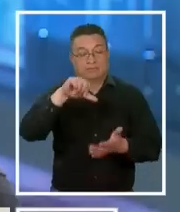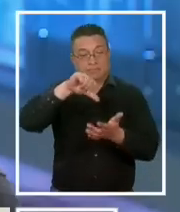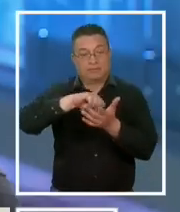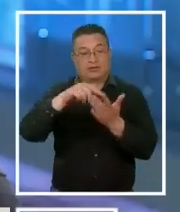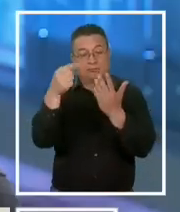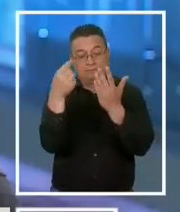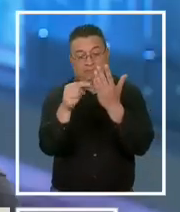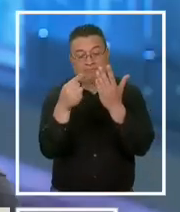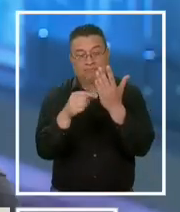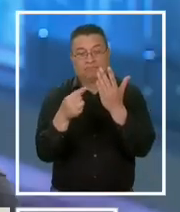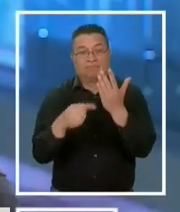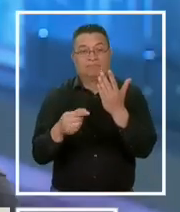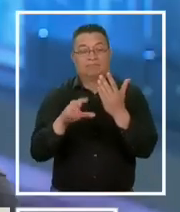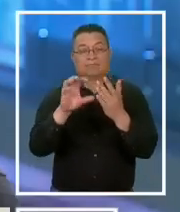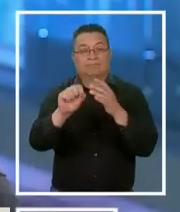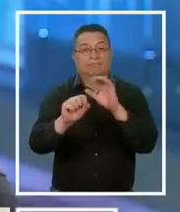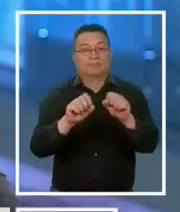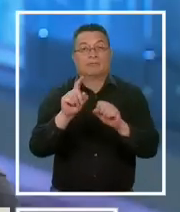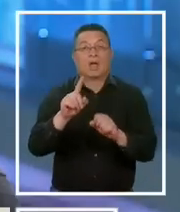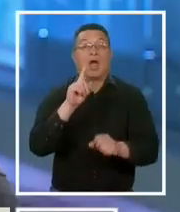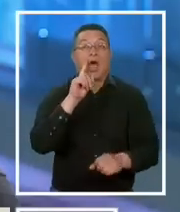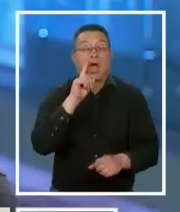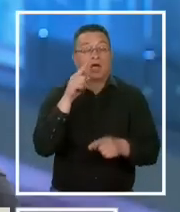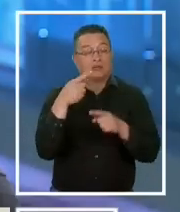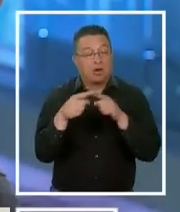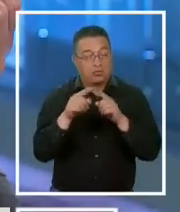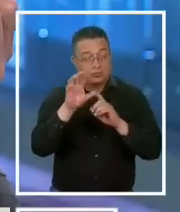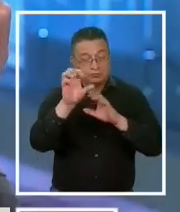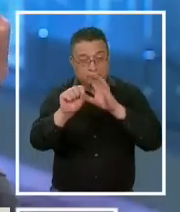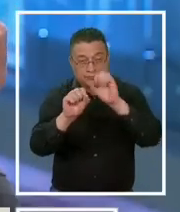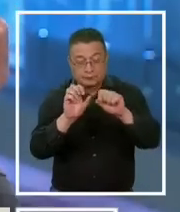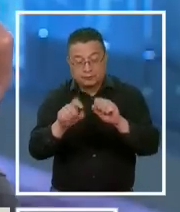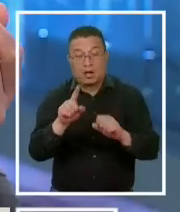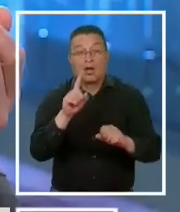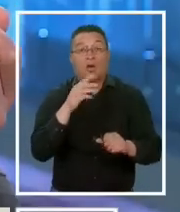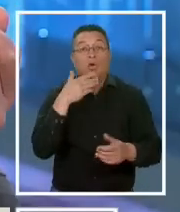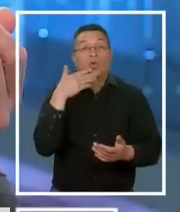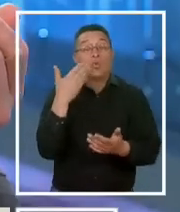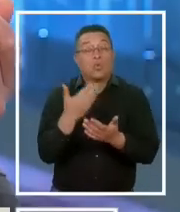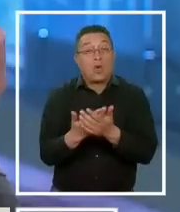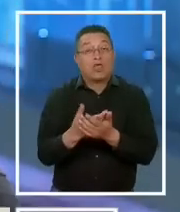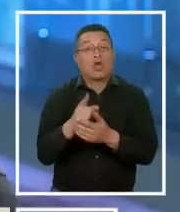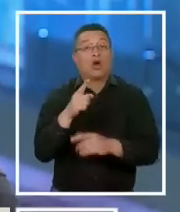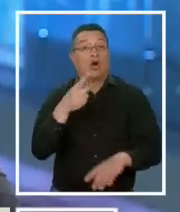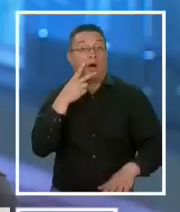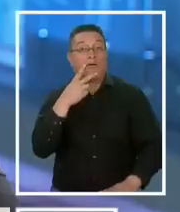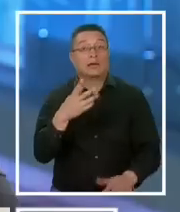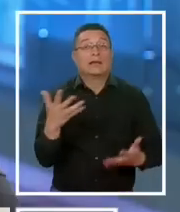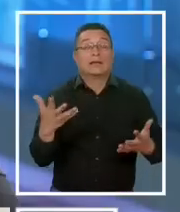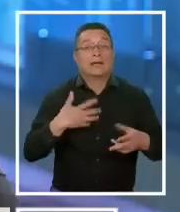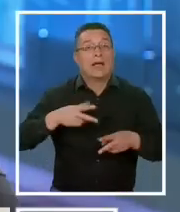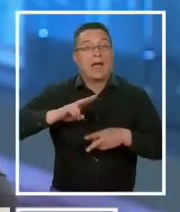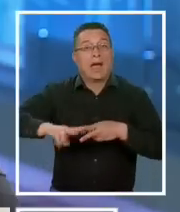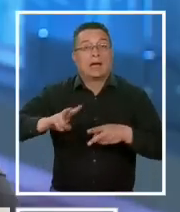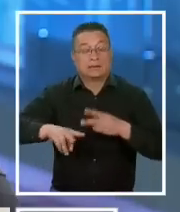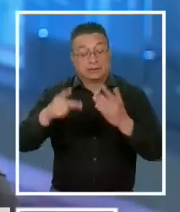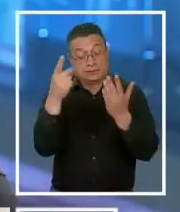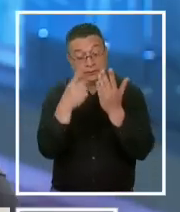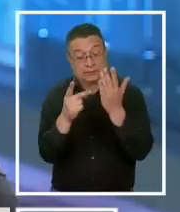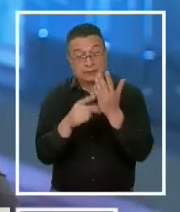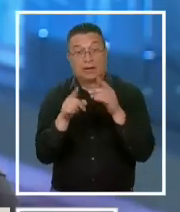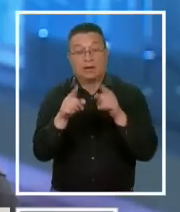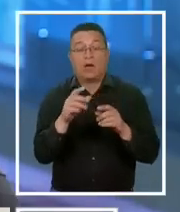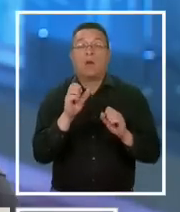diagnóstico es decir se hacen normalmente ciertos diagnósticos pero cuando vamos a la A qué vamos a hacer frente a esos diagnóstico